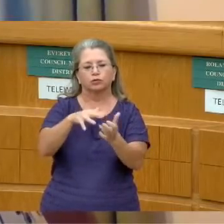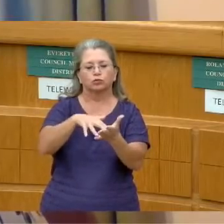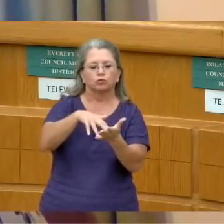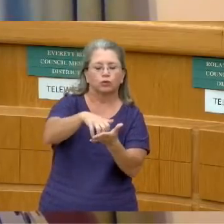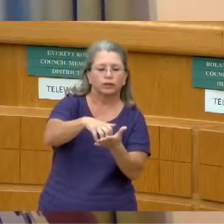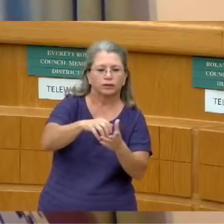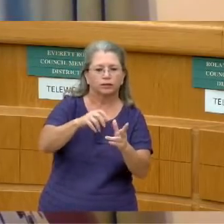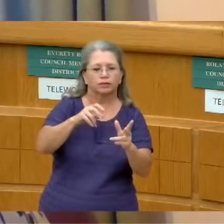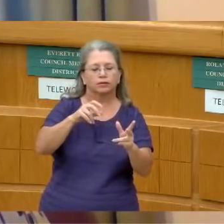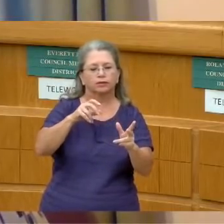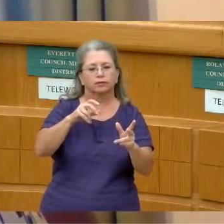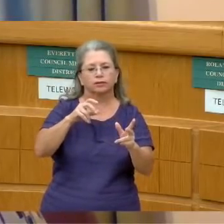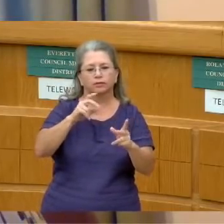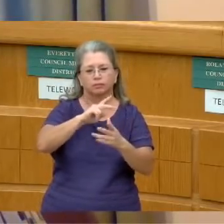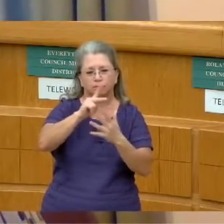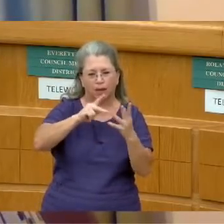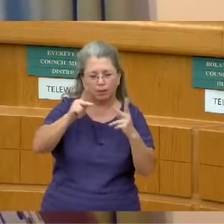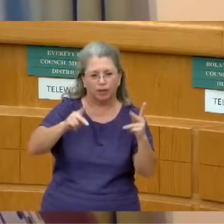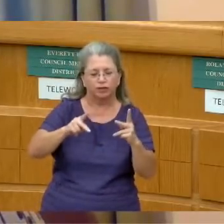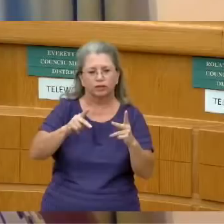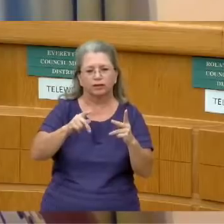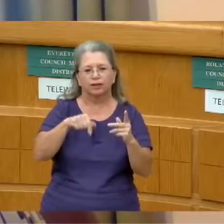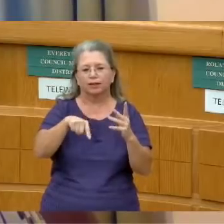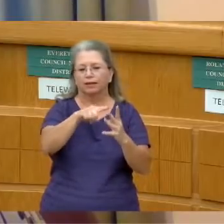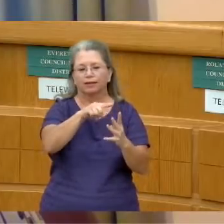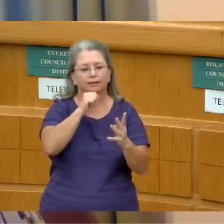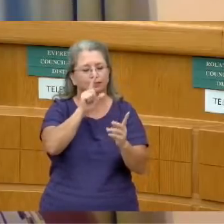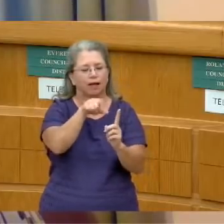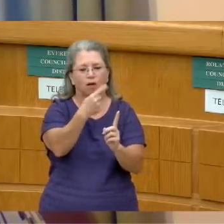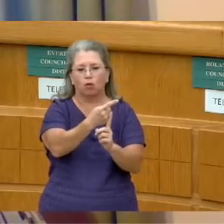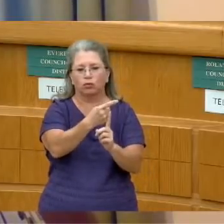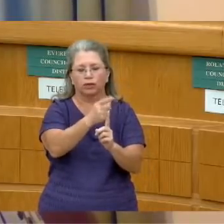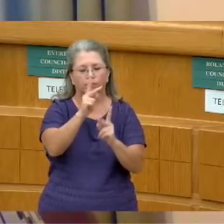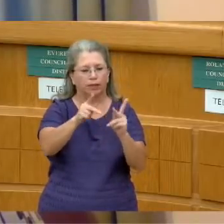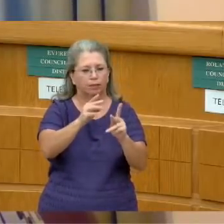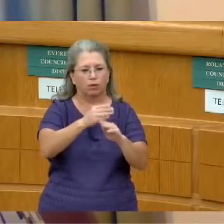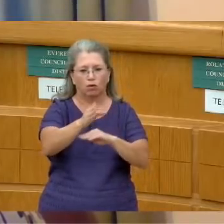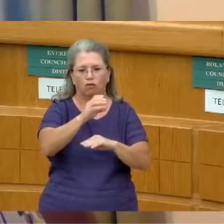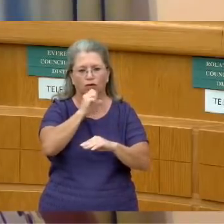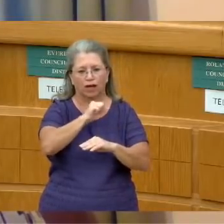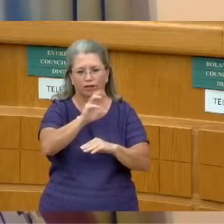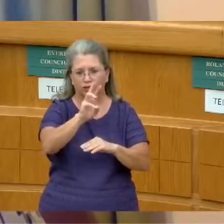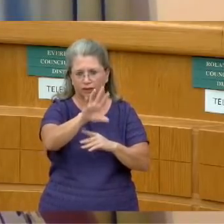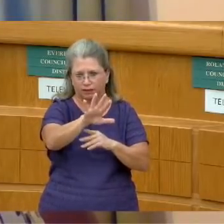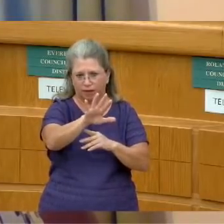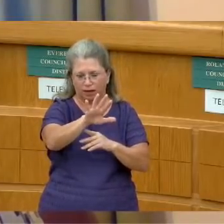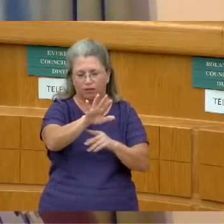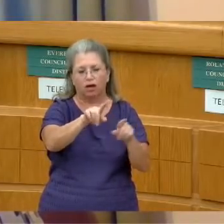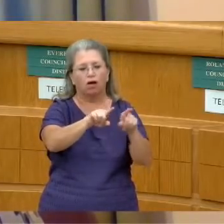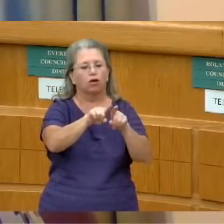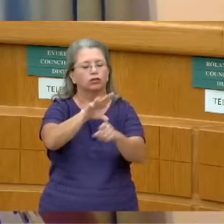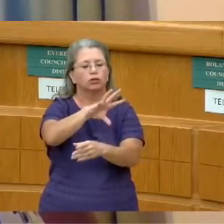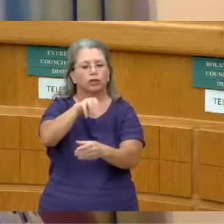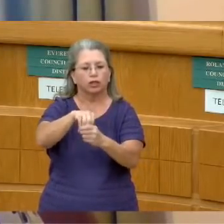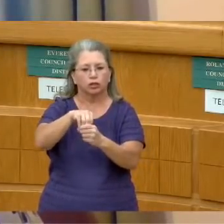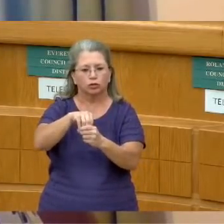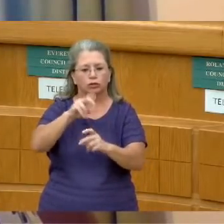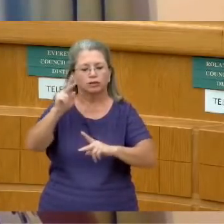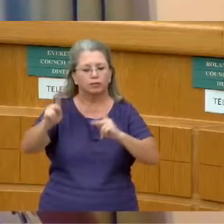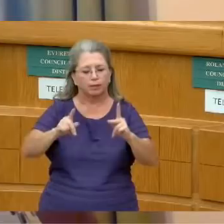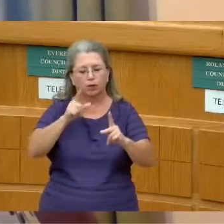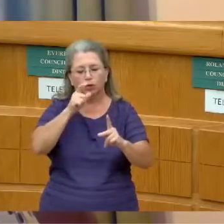to mention that the vulnerable population is not only those over the age of 65. It also includes those that